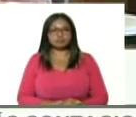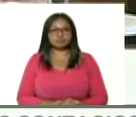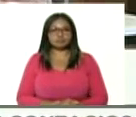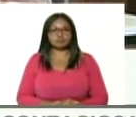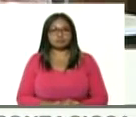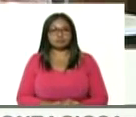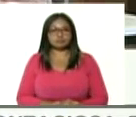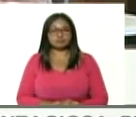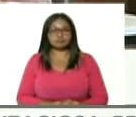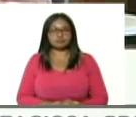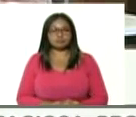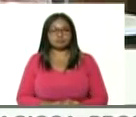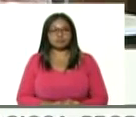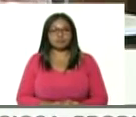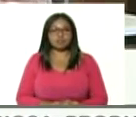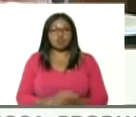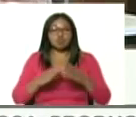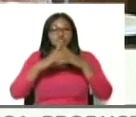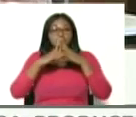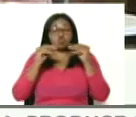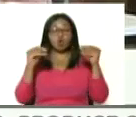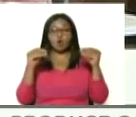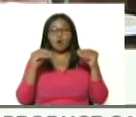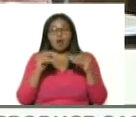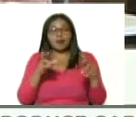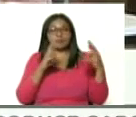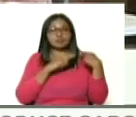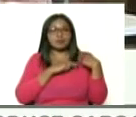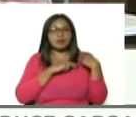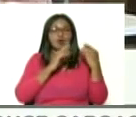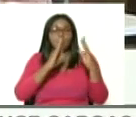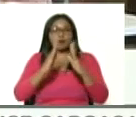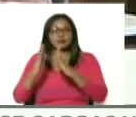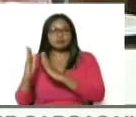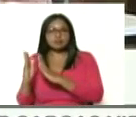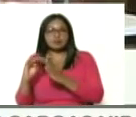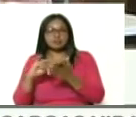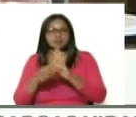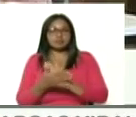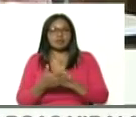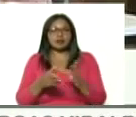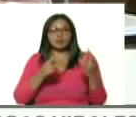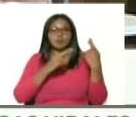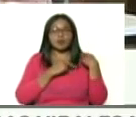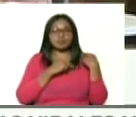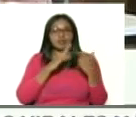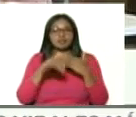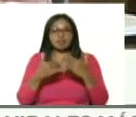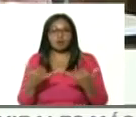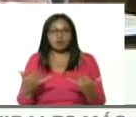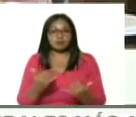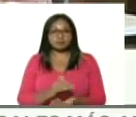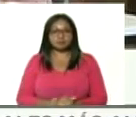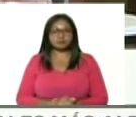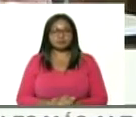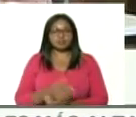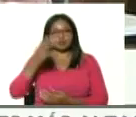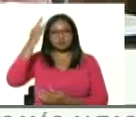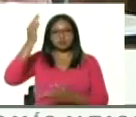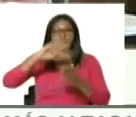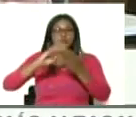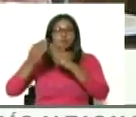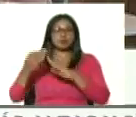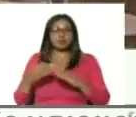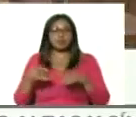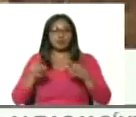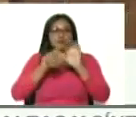expandir. Todas las tareas organizativas tienen resultados prácticos en el Consejo Comunal y en la